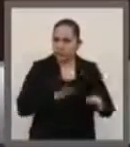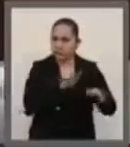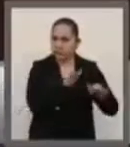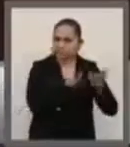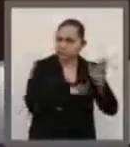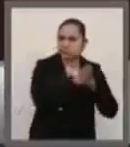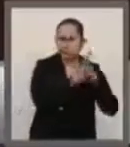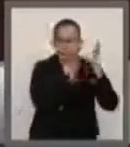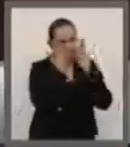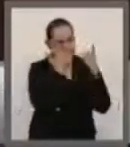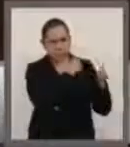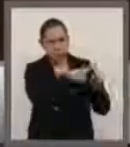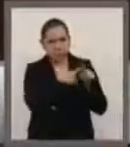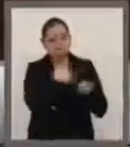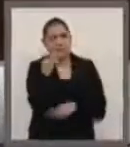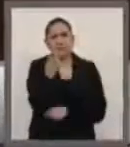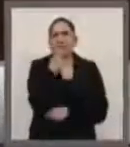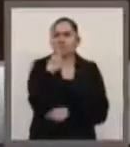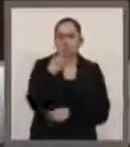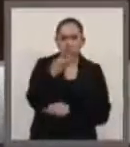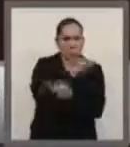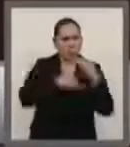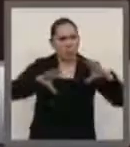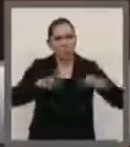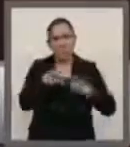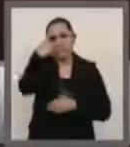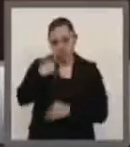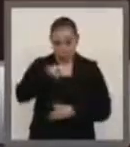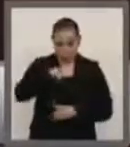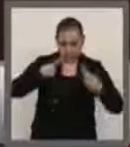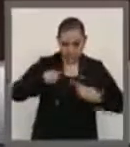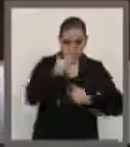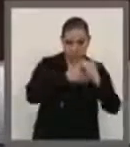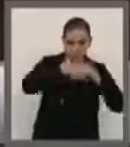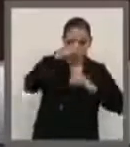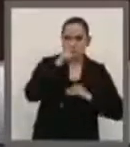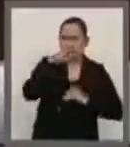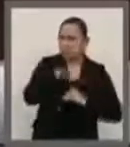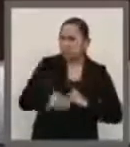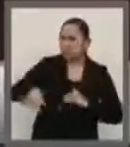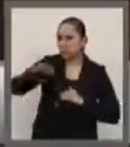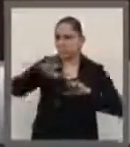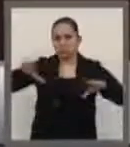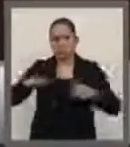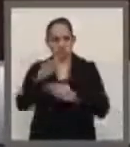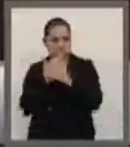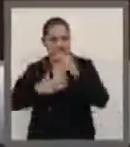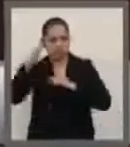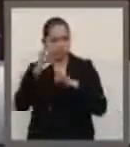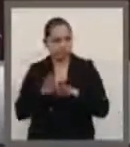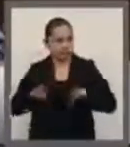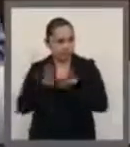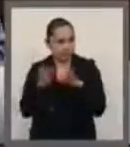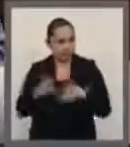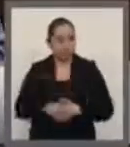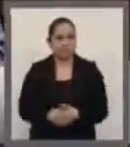son factores de transformación tanto a nivel personal como colectivo. Ambas actividades tienen